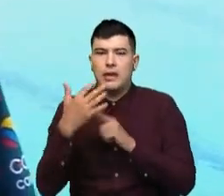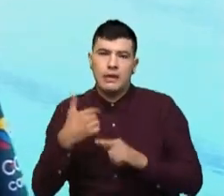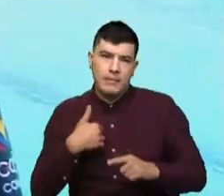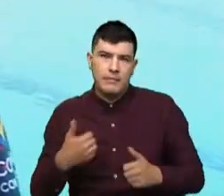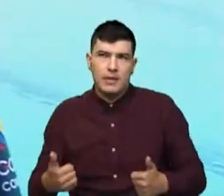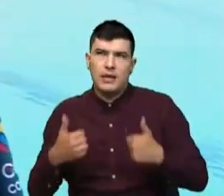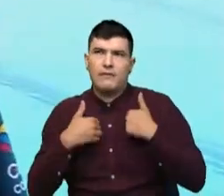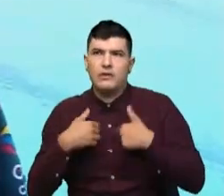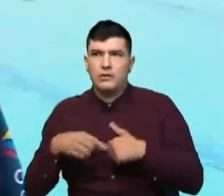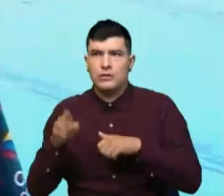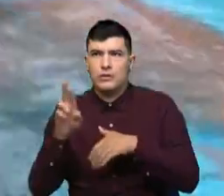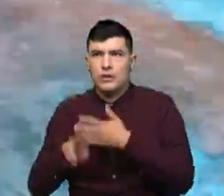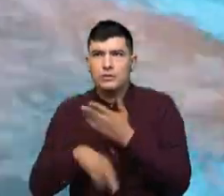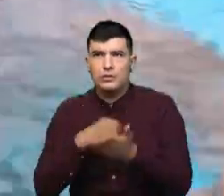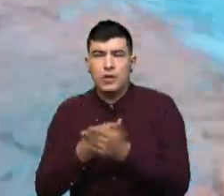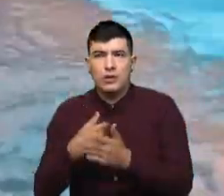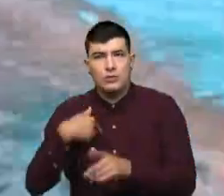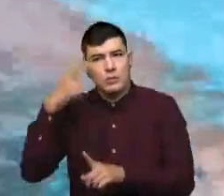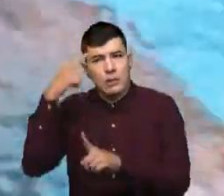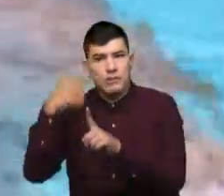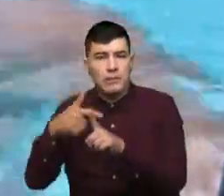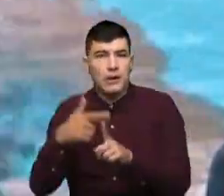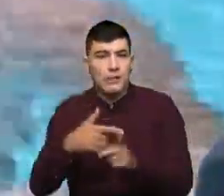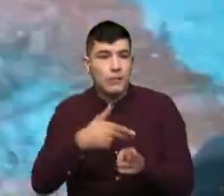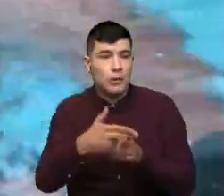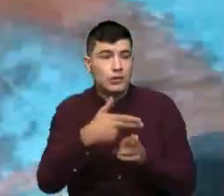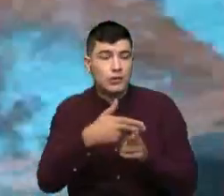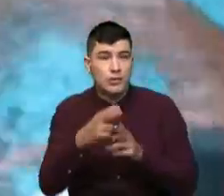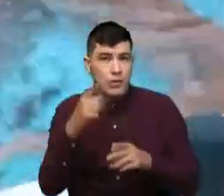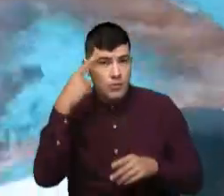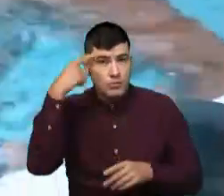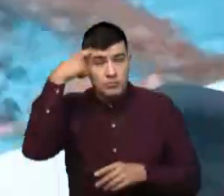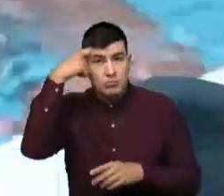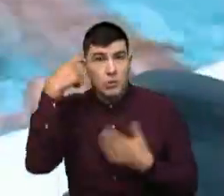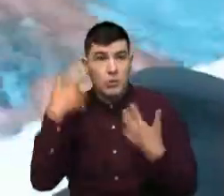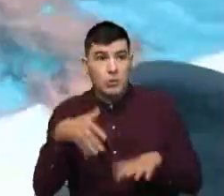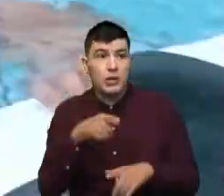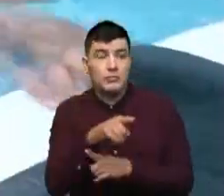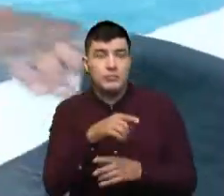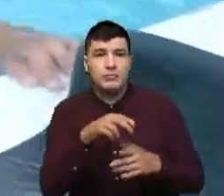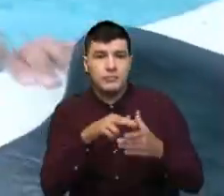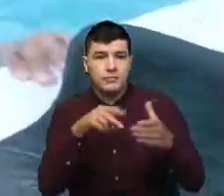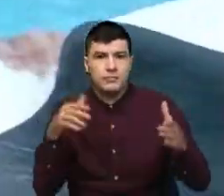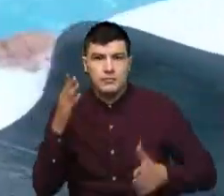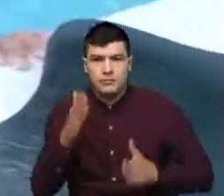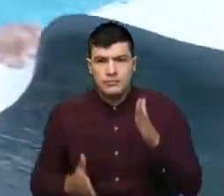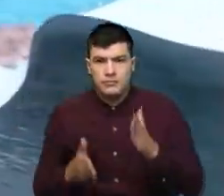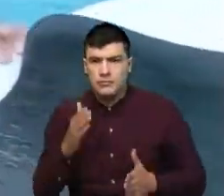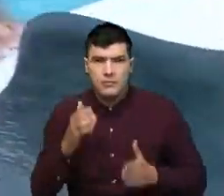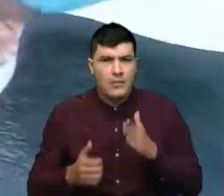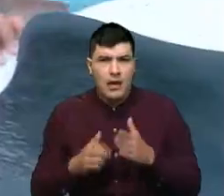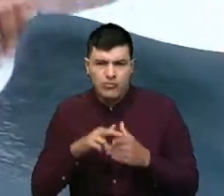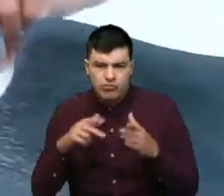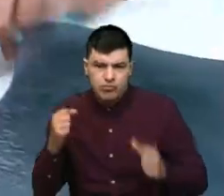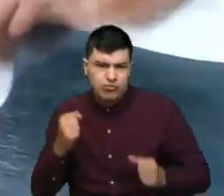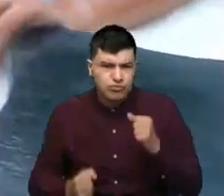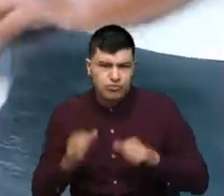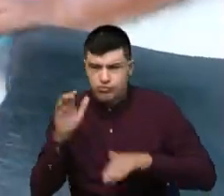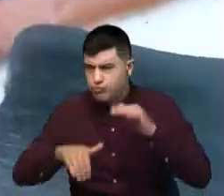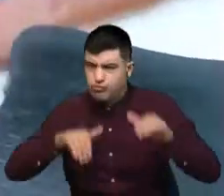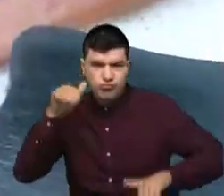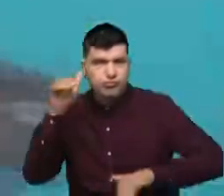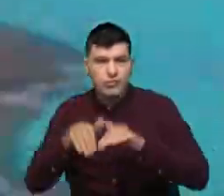para el resultado tan grato captura su próximo reto será en la modalidad de natación carreras competencia internacional en